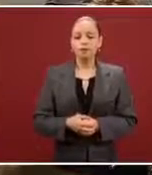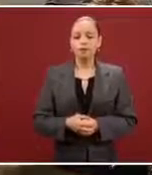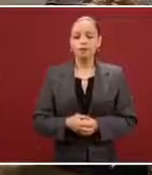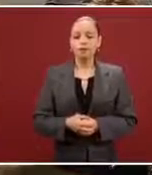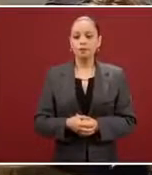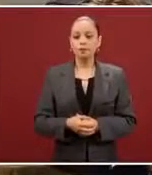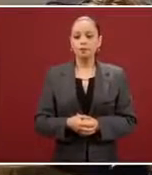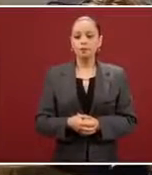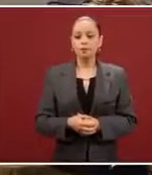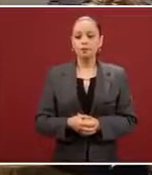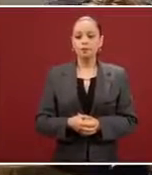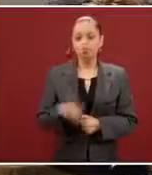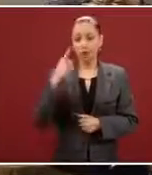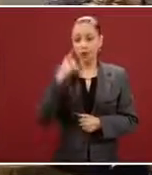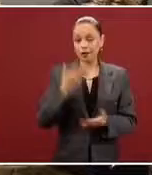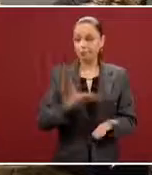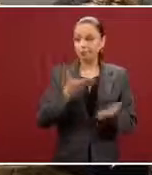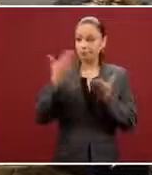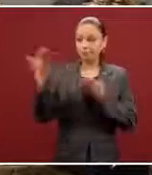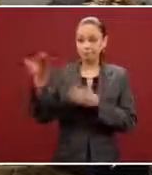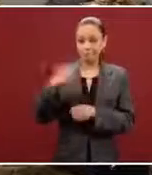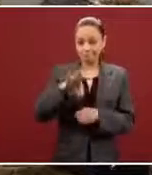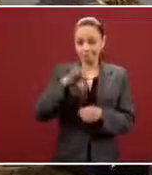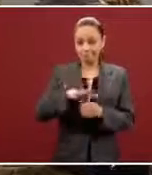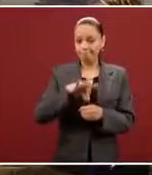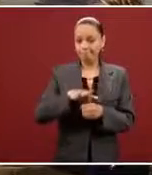Y así votaron.